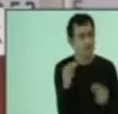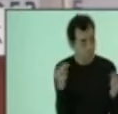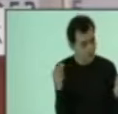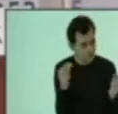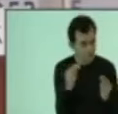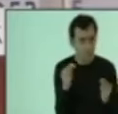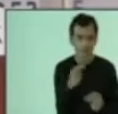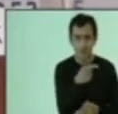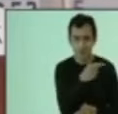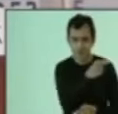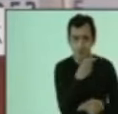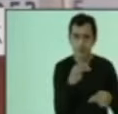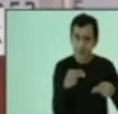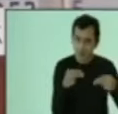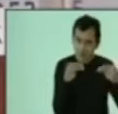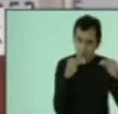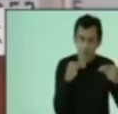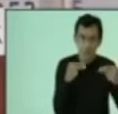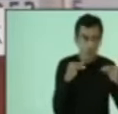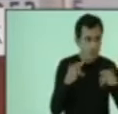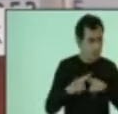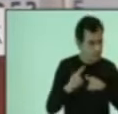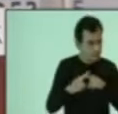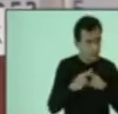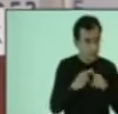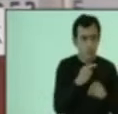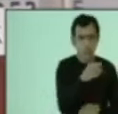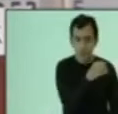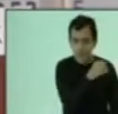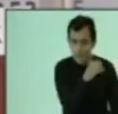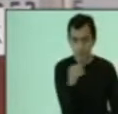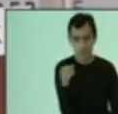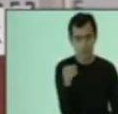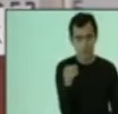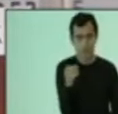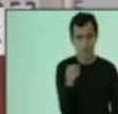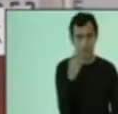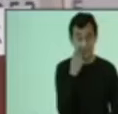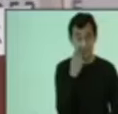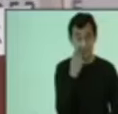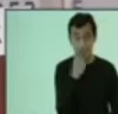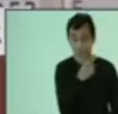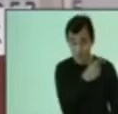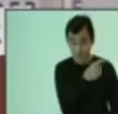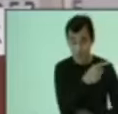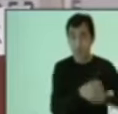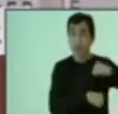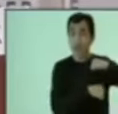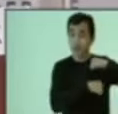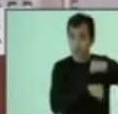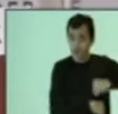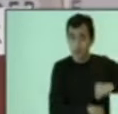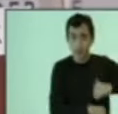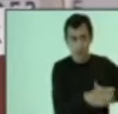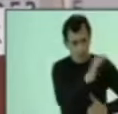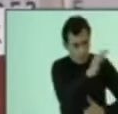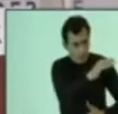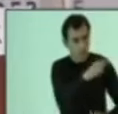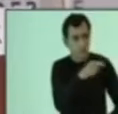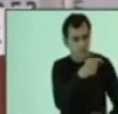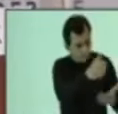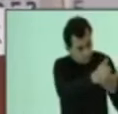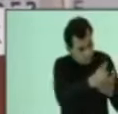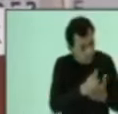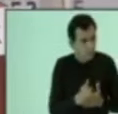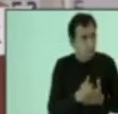organización de los negocios, de los comercios ambulantes, porque necesitamos exigirle a nuestros gobiernos que nos den ese tipo